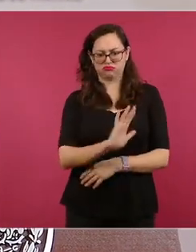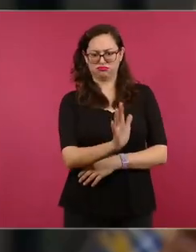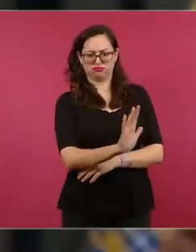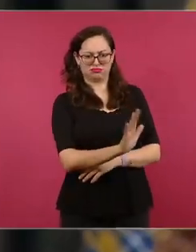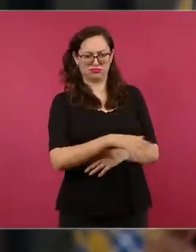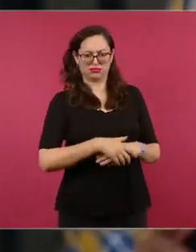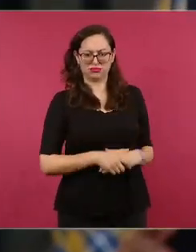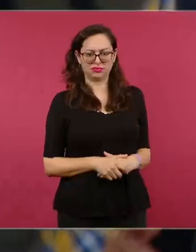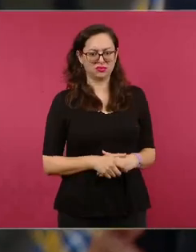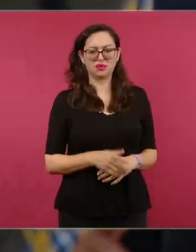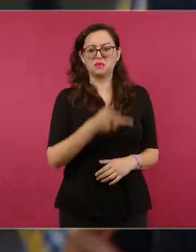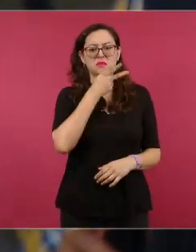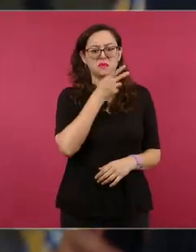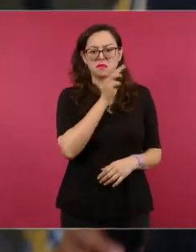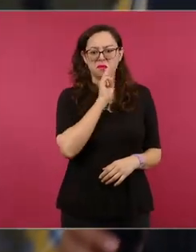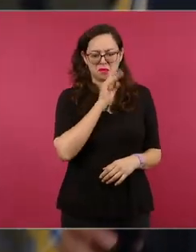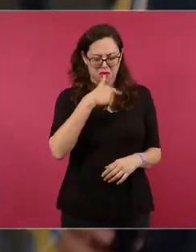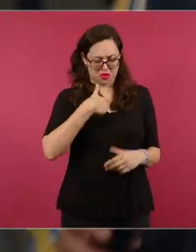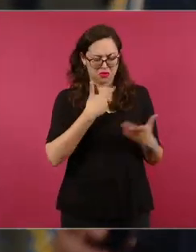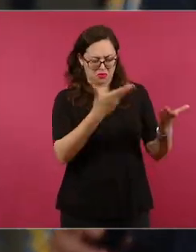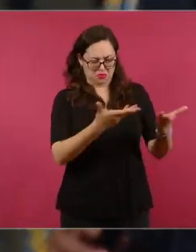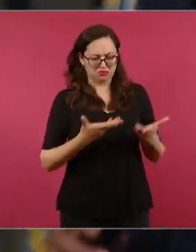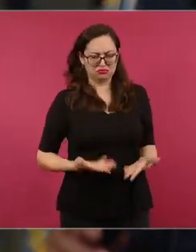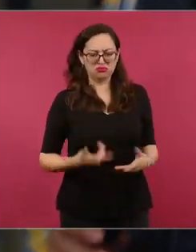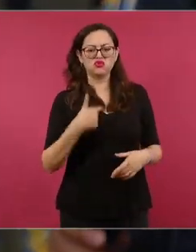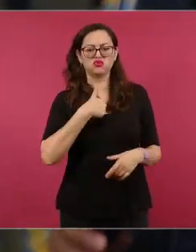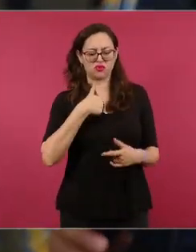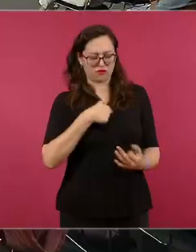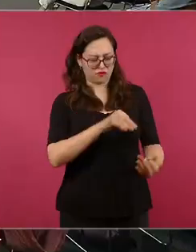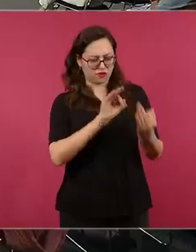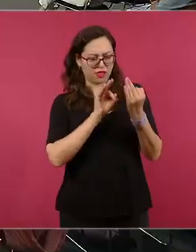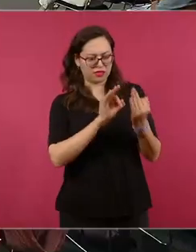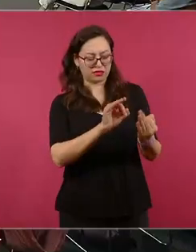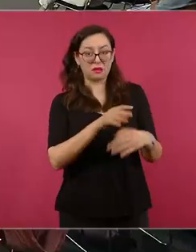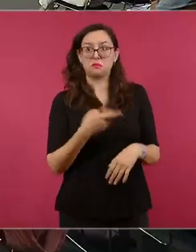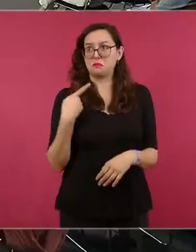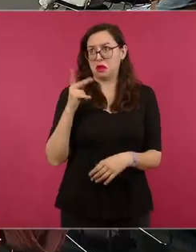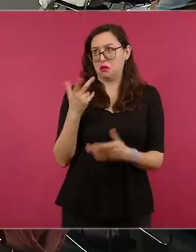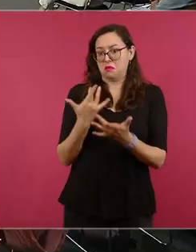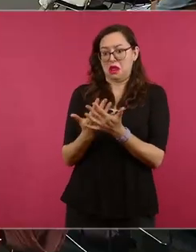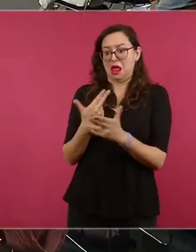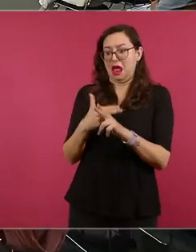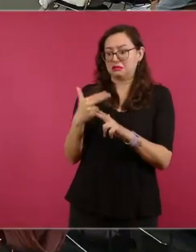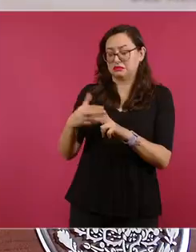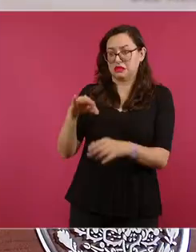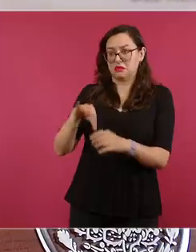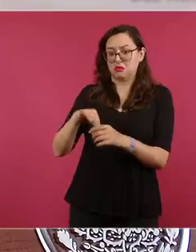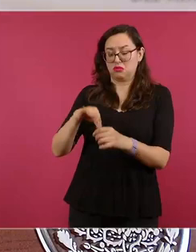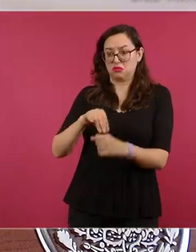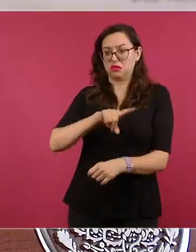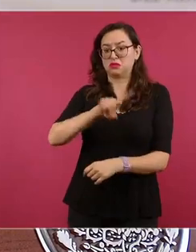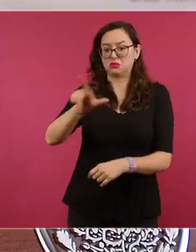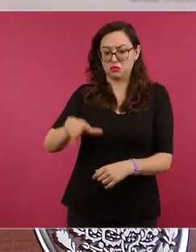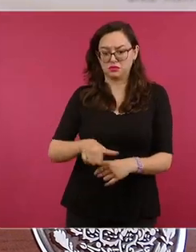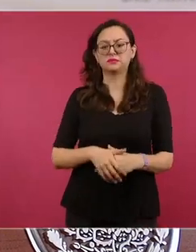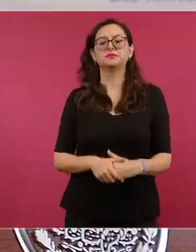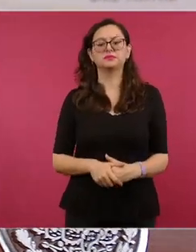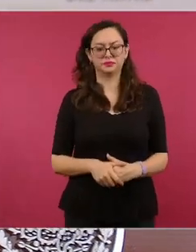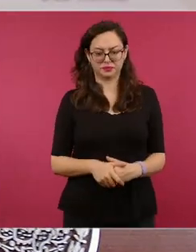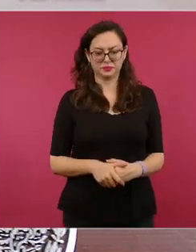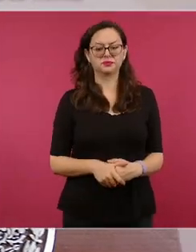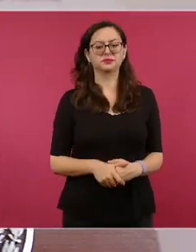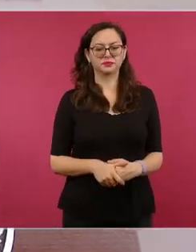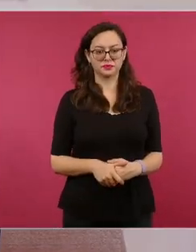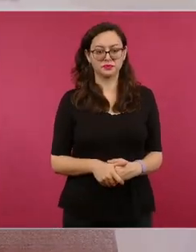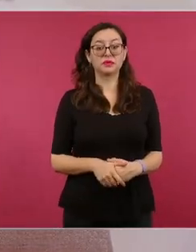pero hasta después de las elecciones. O sea, yo los voy a recibir, sí. Pero tráiganme por